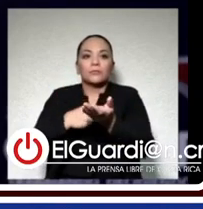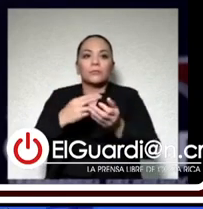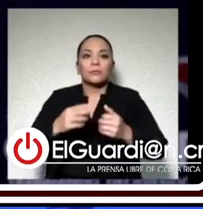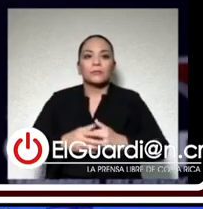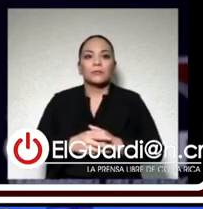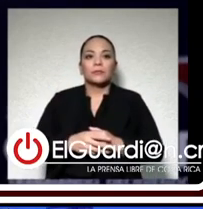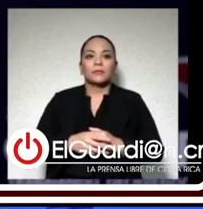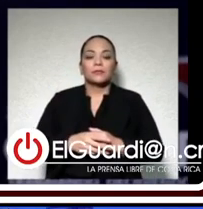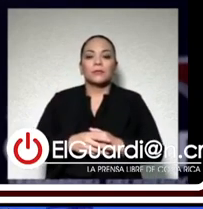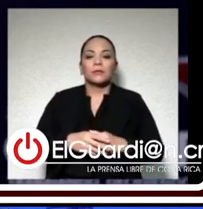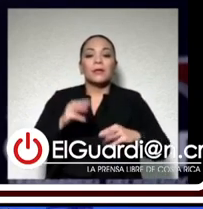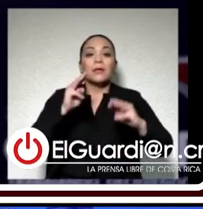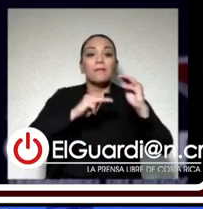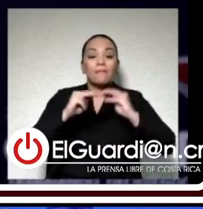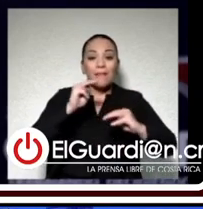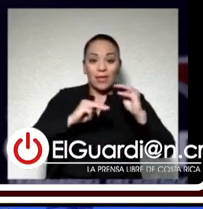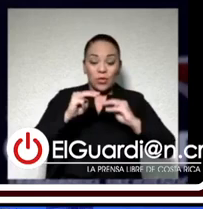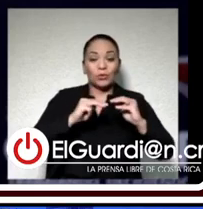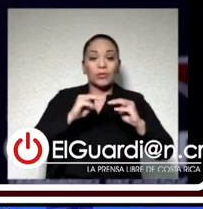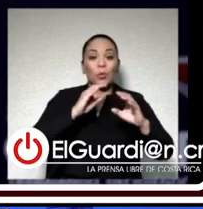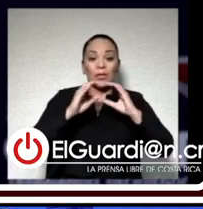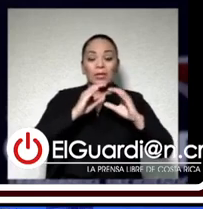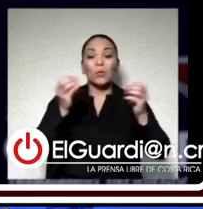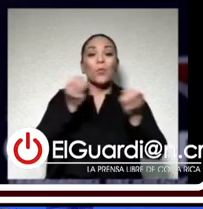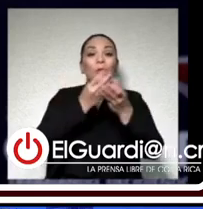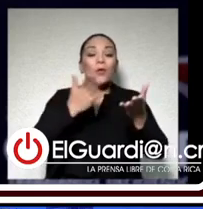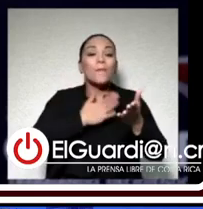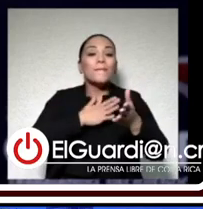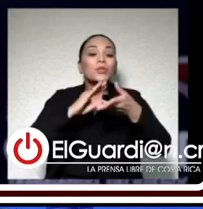y los medios publicaron mi número de teléfono,